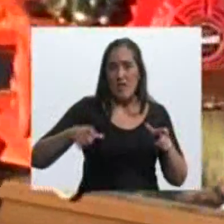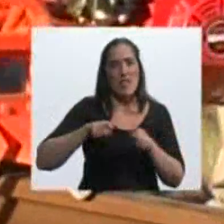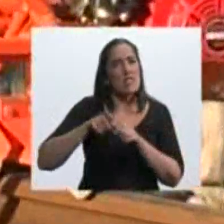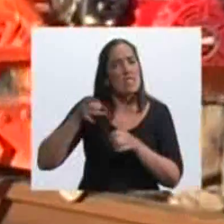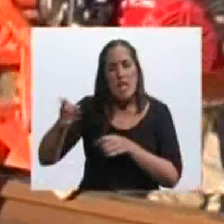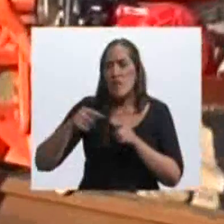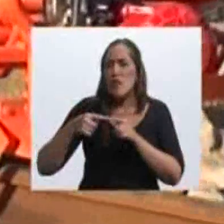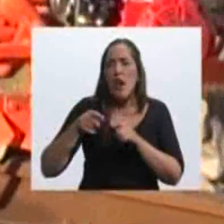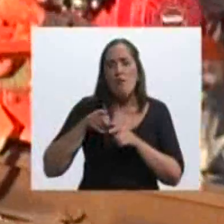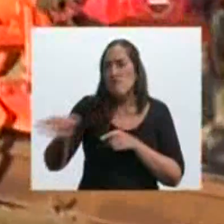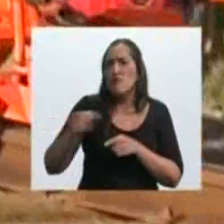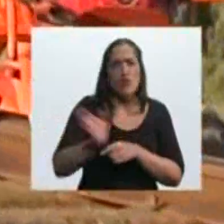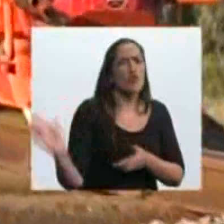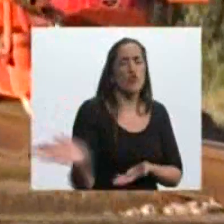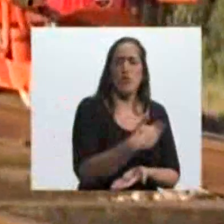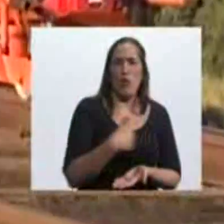Y además,